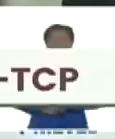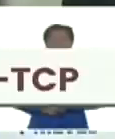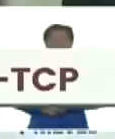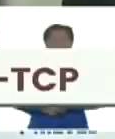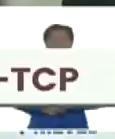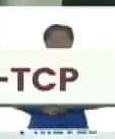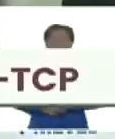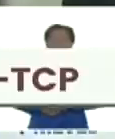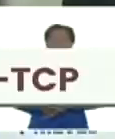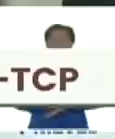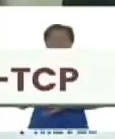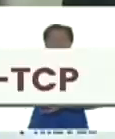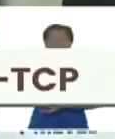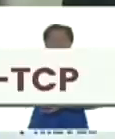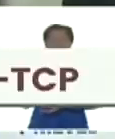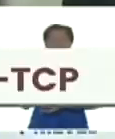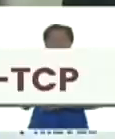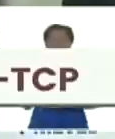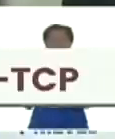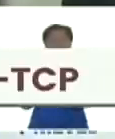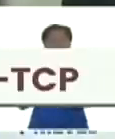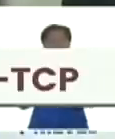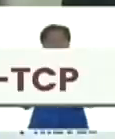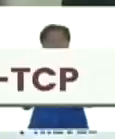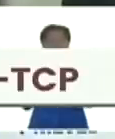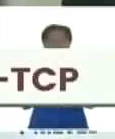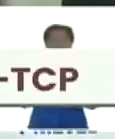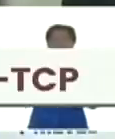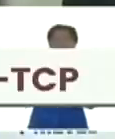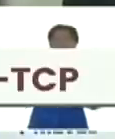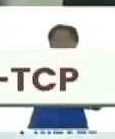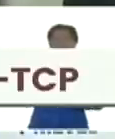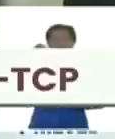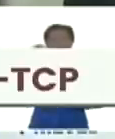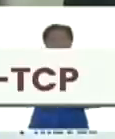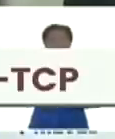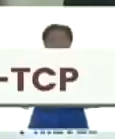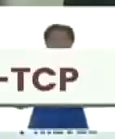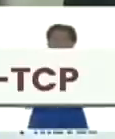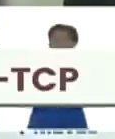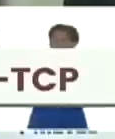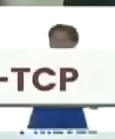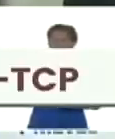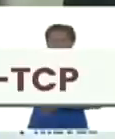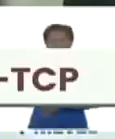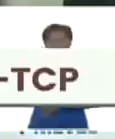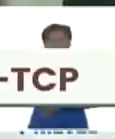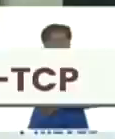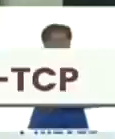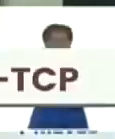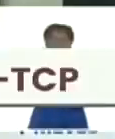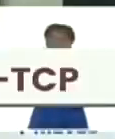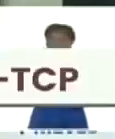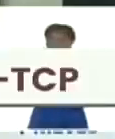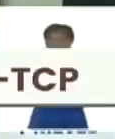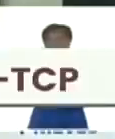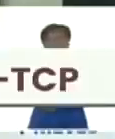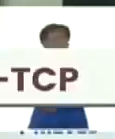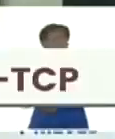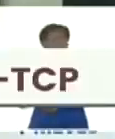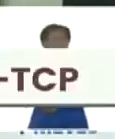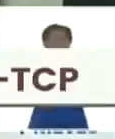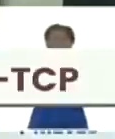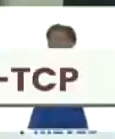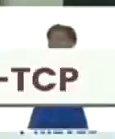de la arquitectura financiera y económica que facilite el crecimiento y el desarrollo económicos. Nuestra